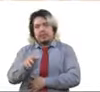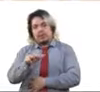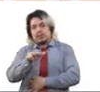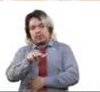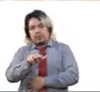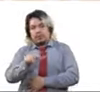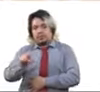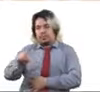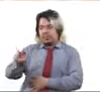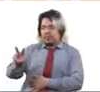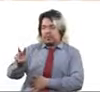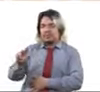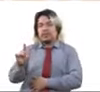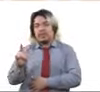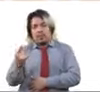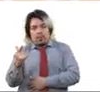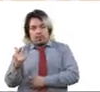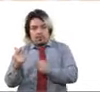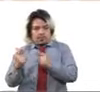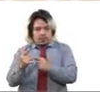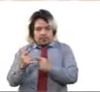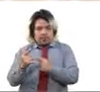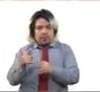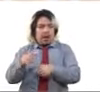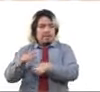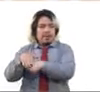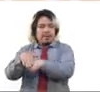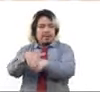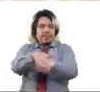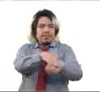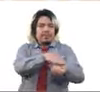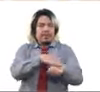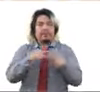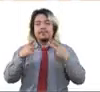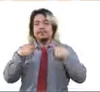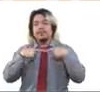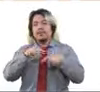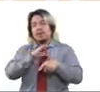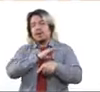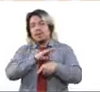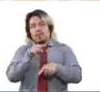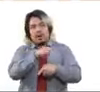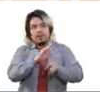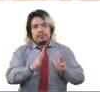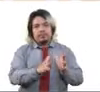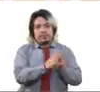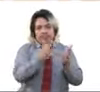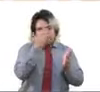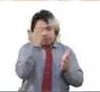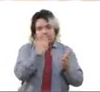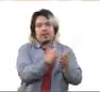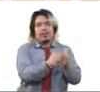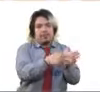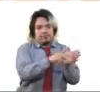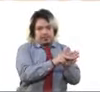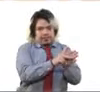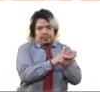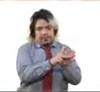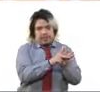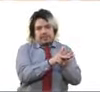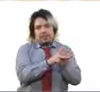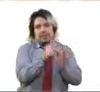julio la primera convocatoria para poder participar con las plazas de tiempo completo y de medio